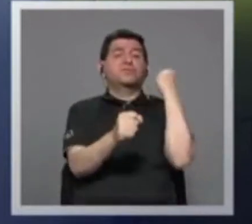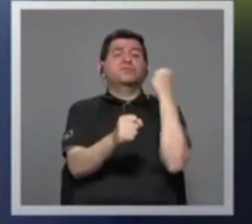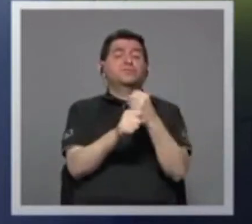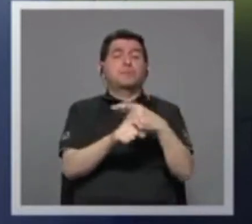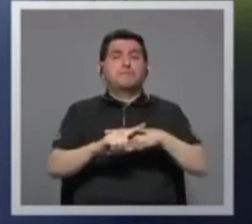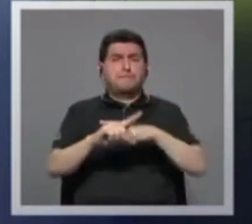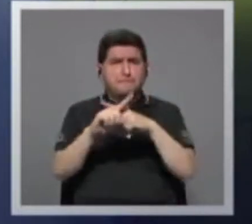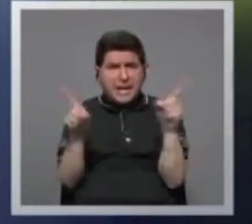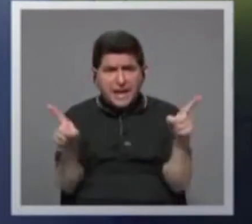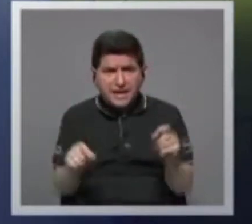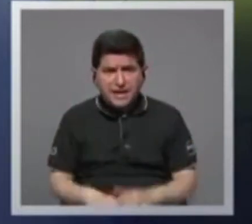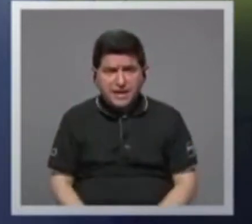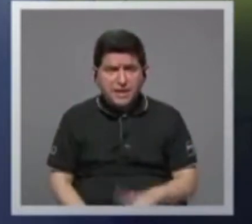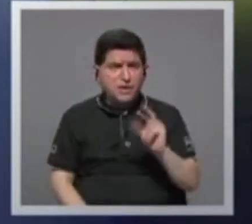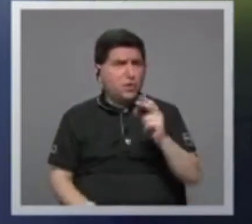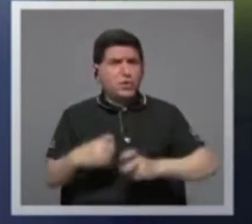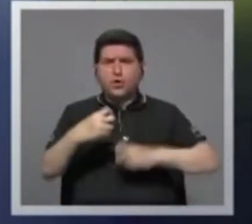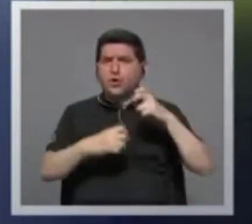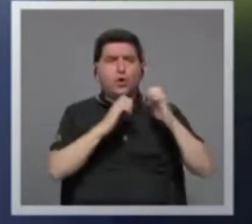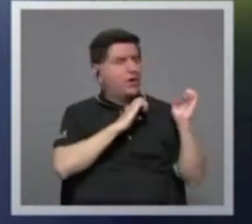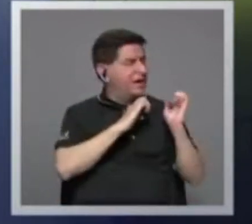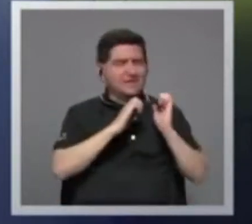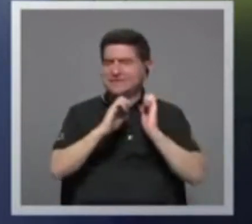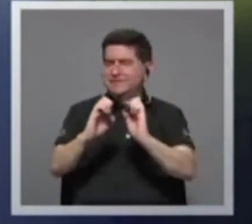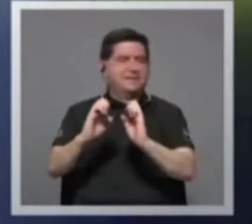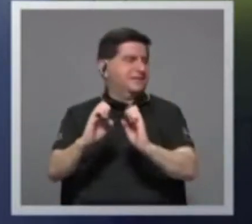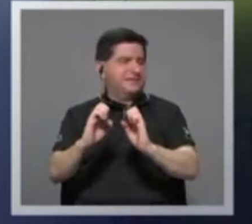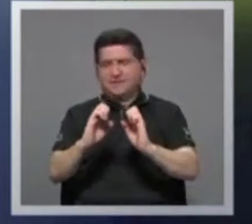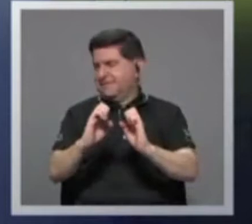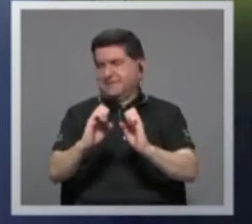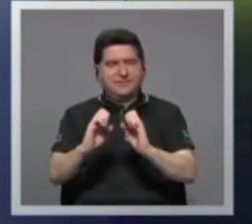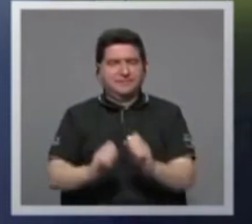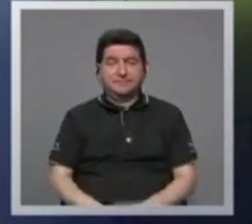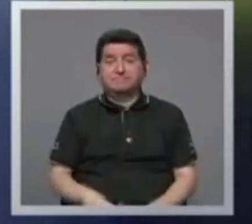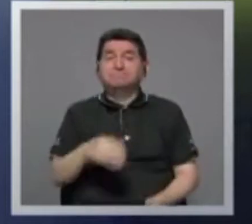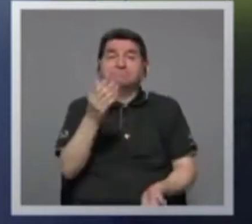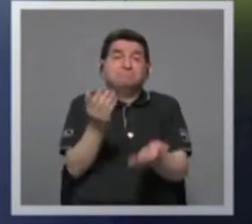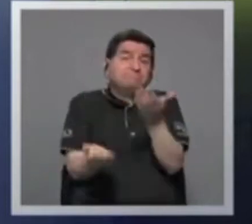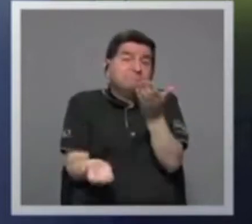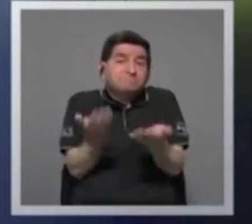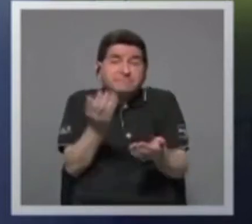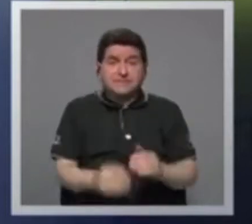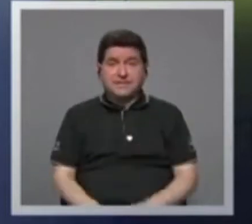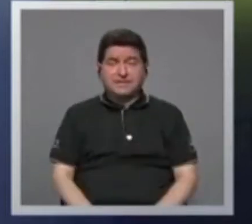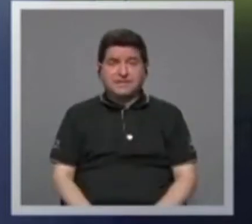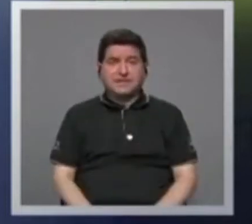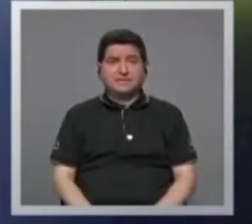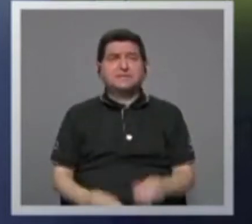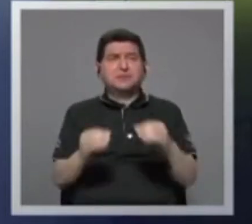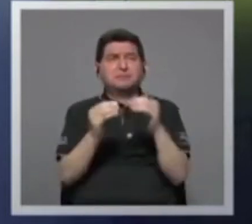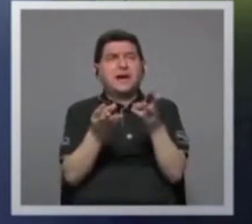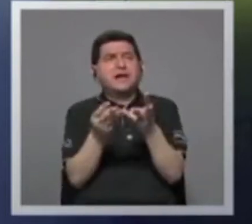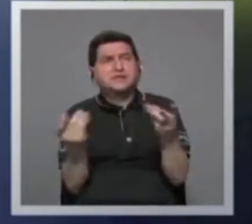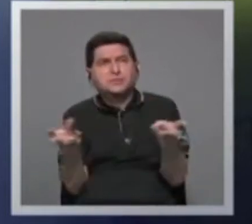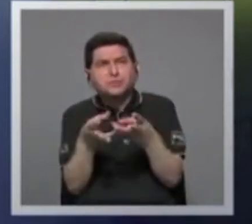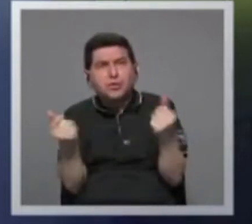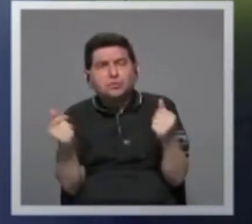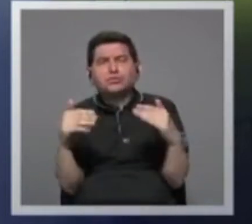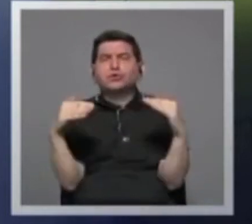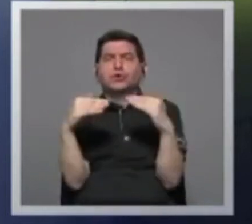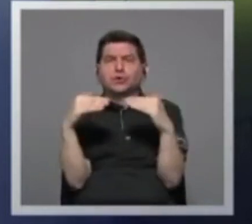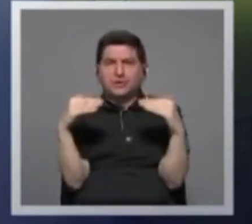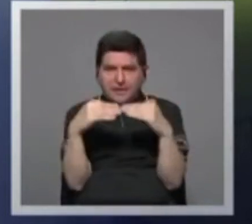pero ciertamente no es el problema estratégico que tenemos que resolver, que probablemente iría por el lado de la productividad, la